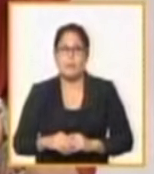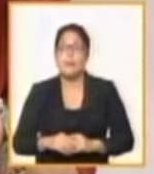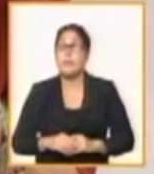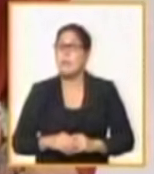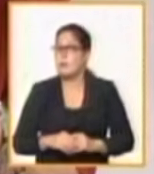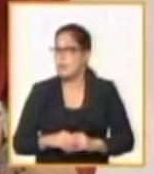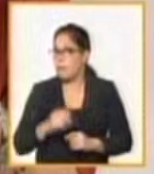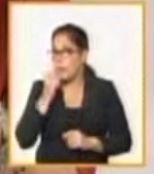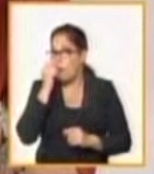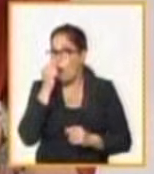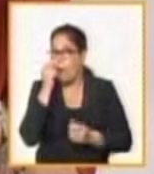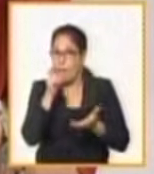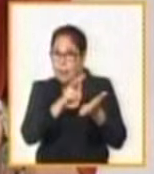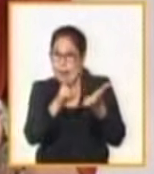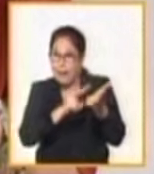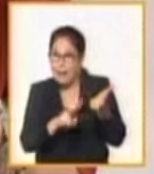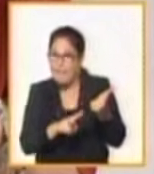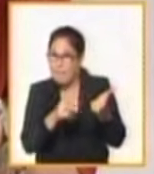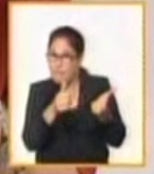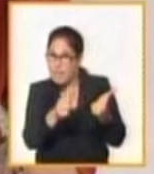don Fernando y lee, por ejemplo,